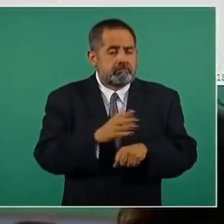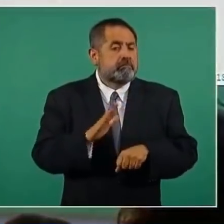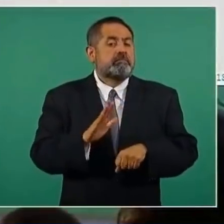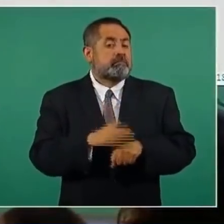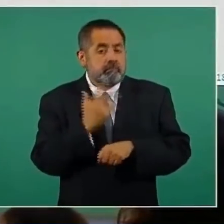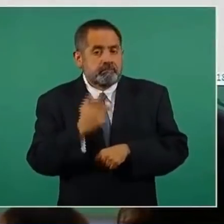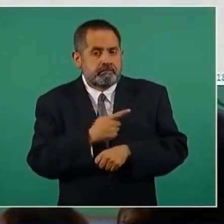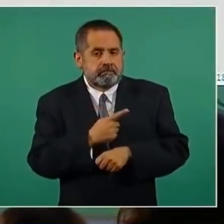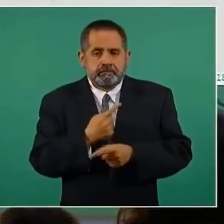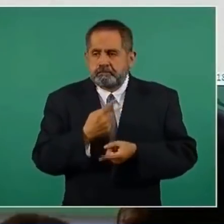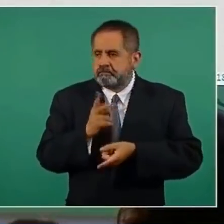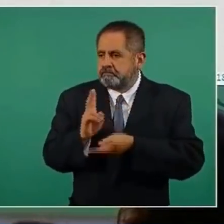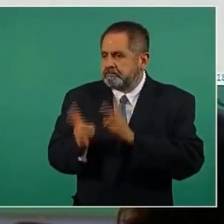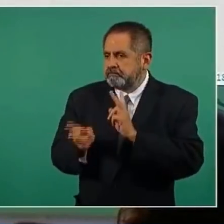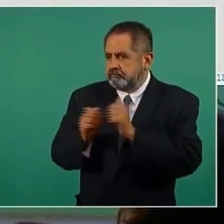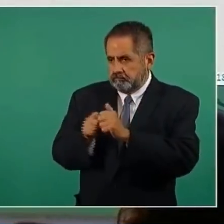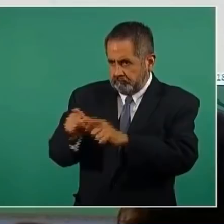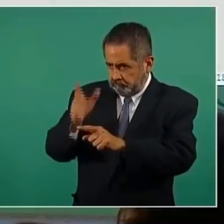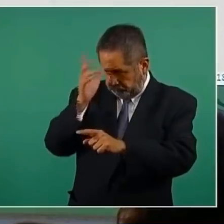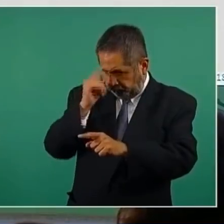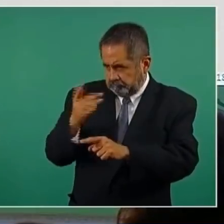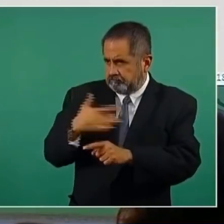porque hicimos acuerdos.